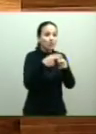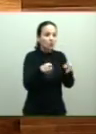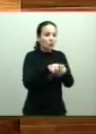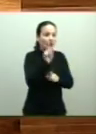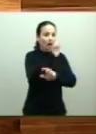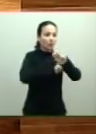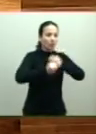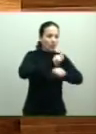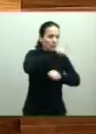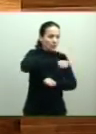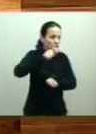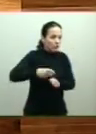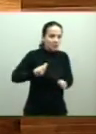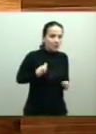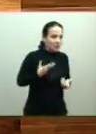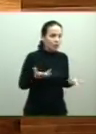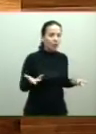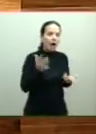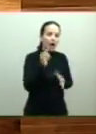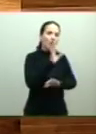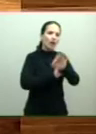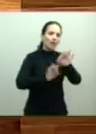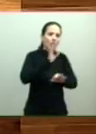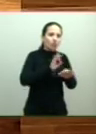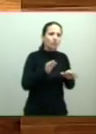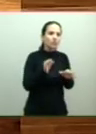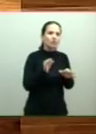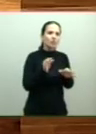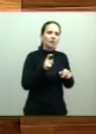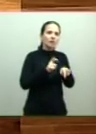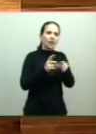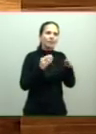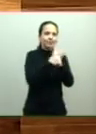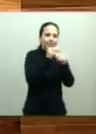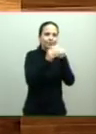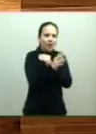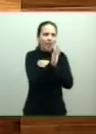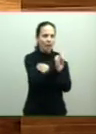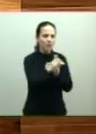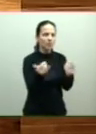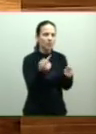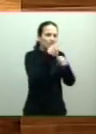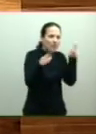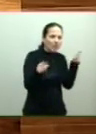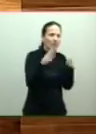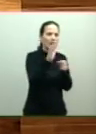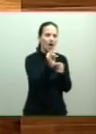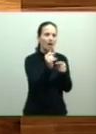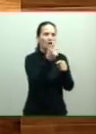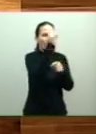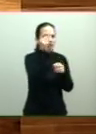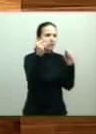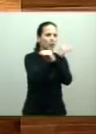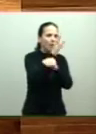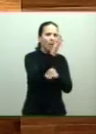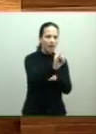asociaciones de personas son organizaciones con contradicciones, con diferencias, con discrepancias.